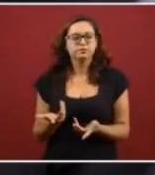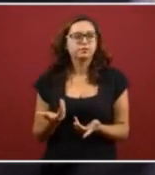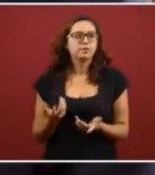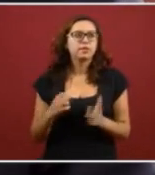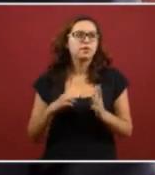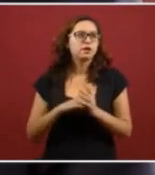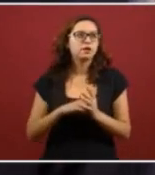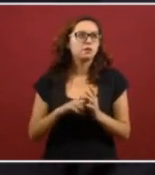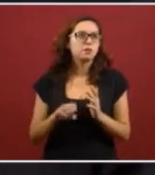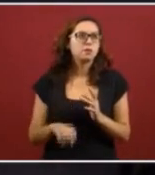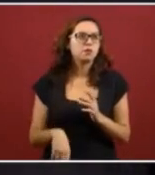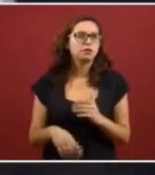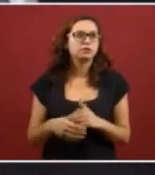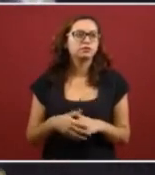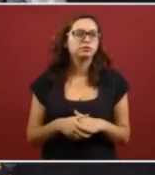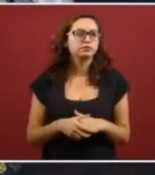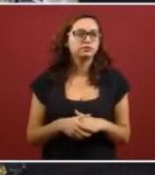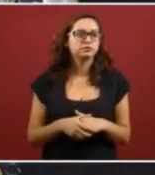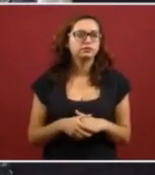le.